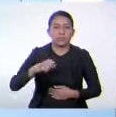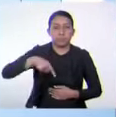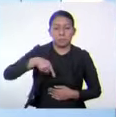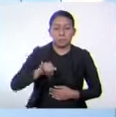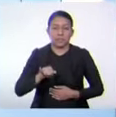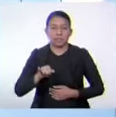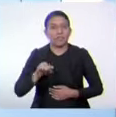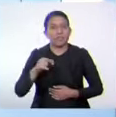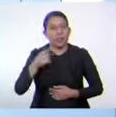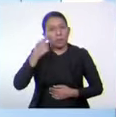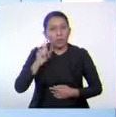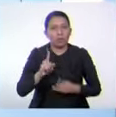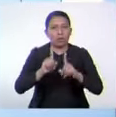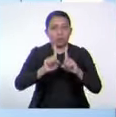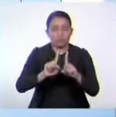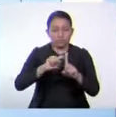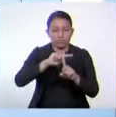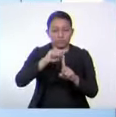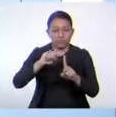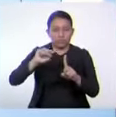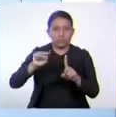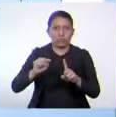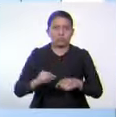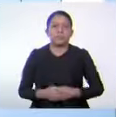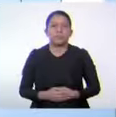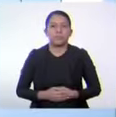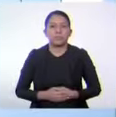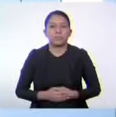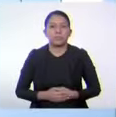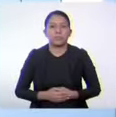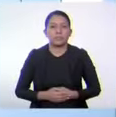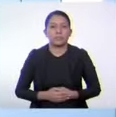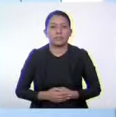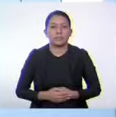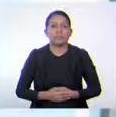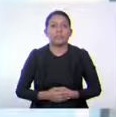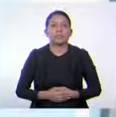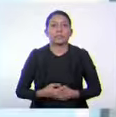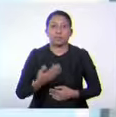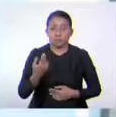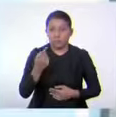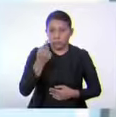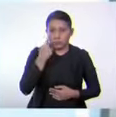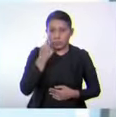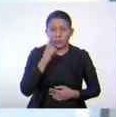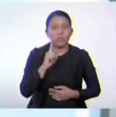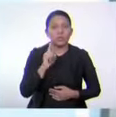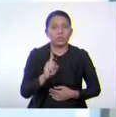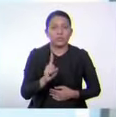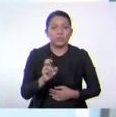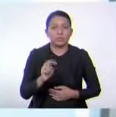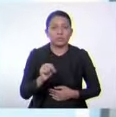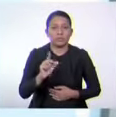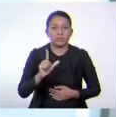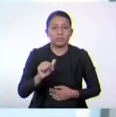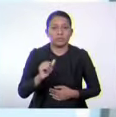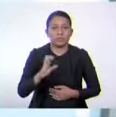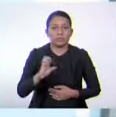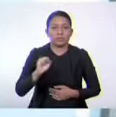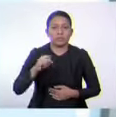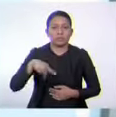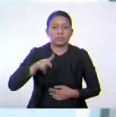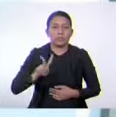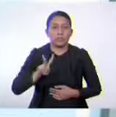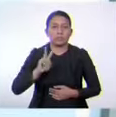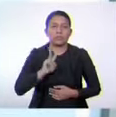en esta figura o configuración lobular tendríamos un enlace sp2, 2